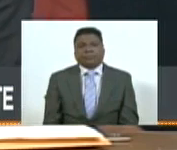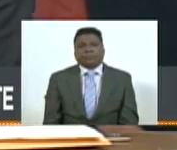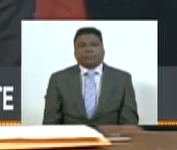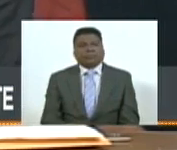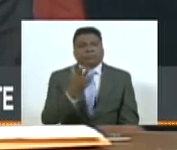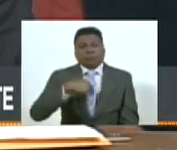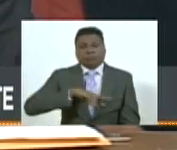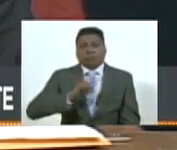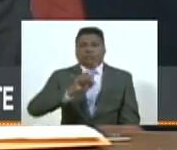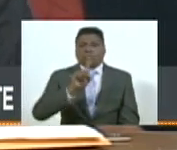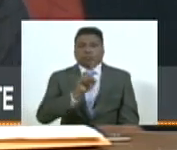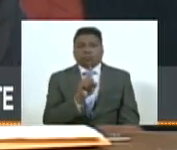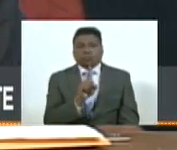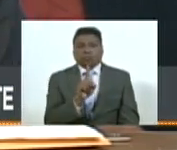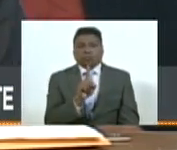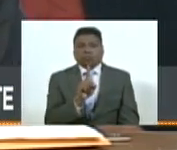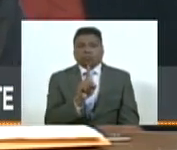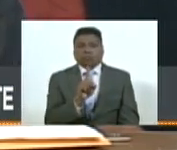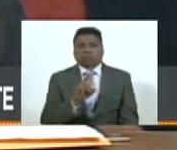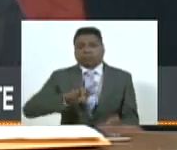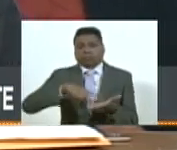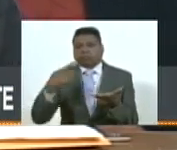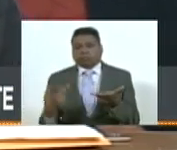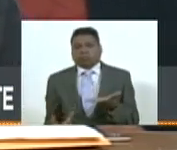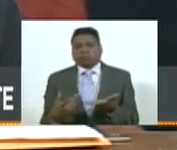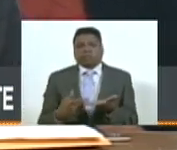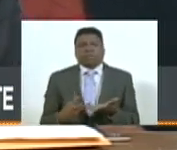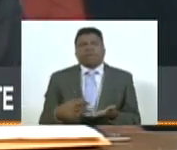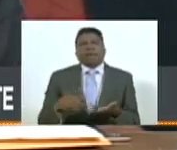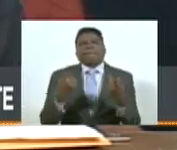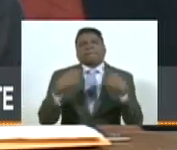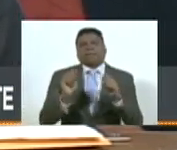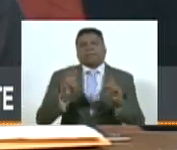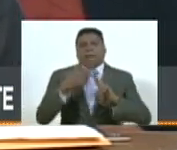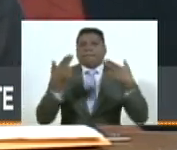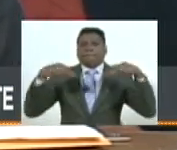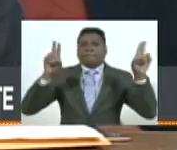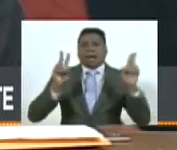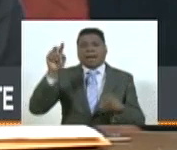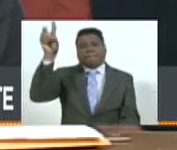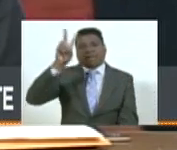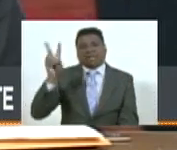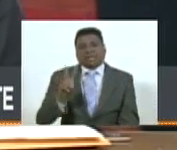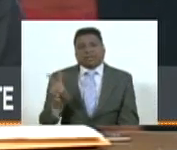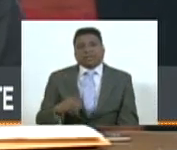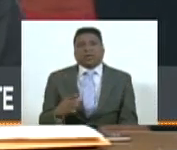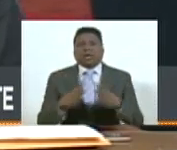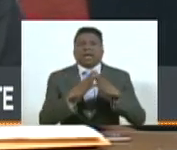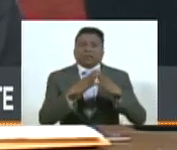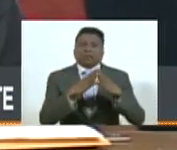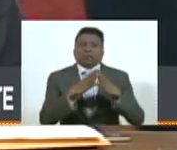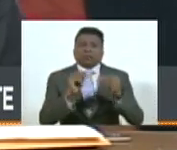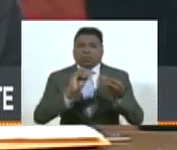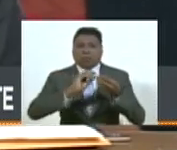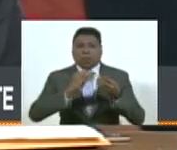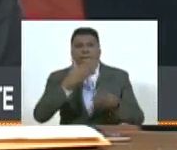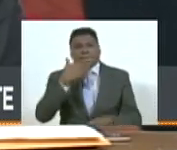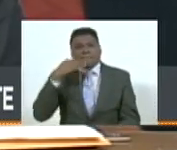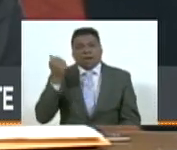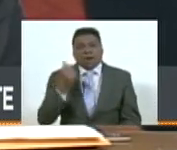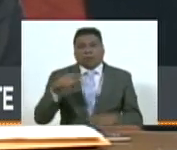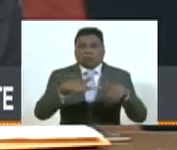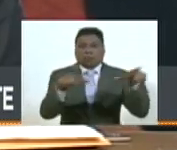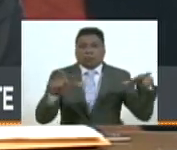hemos desmayado de seguir insistiendo por la paz del país, por la recuperación del espacio de la